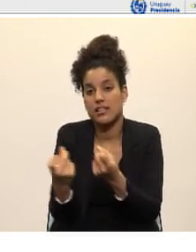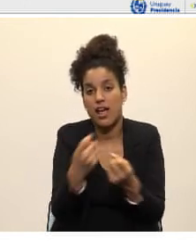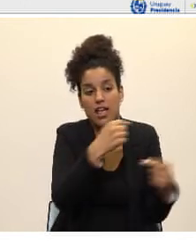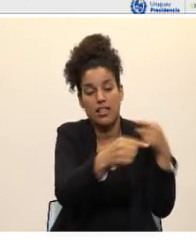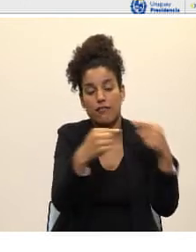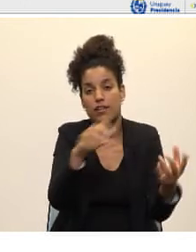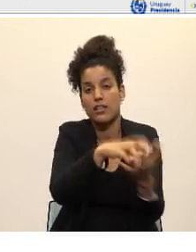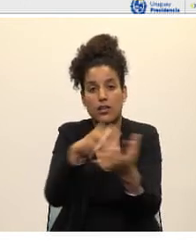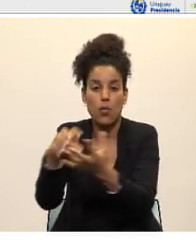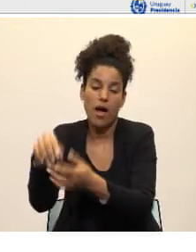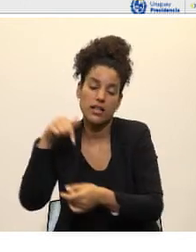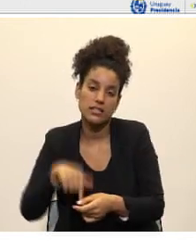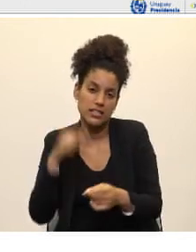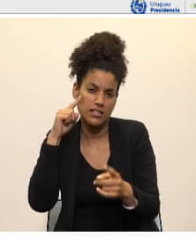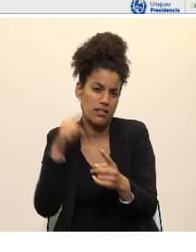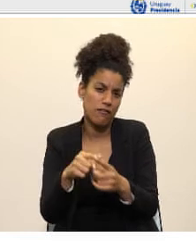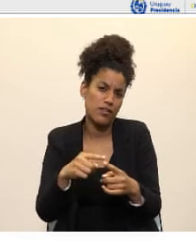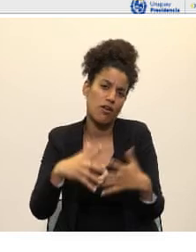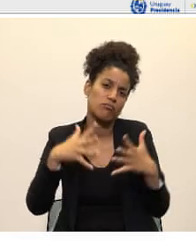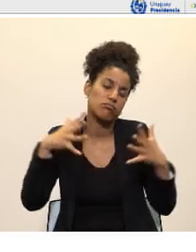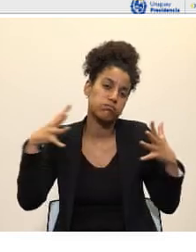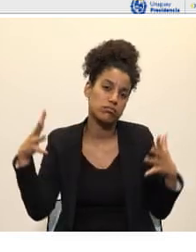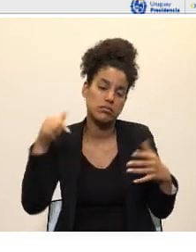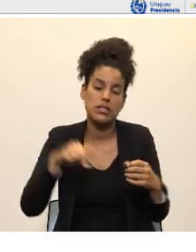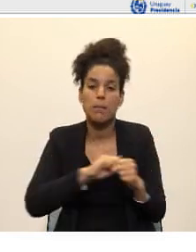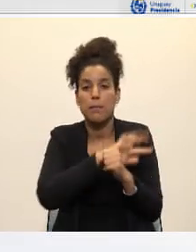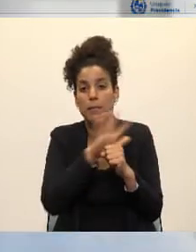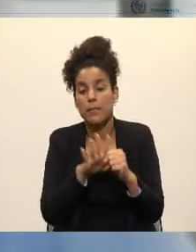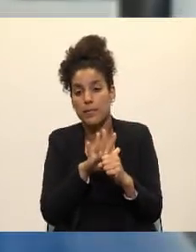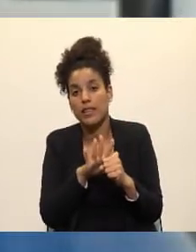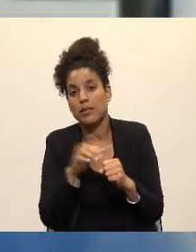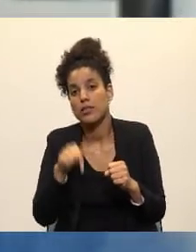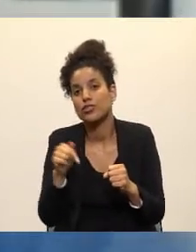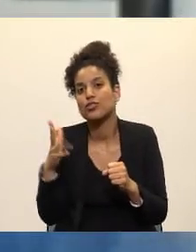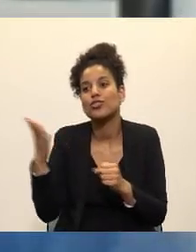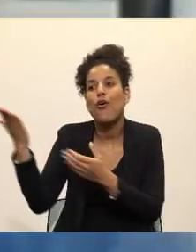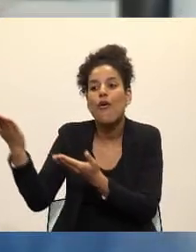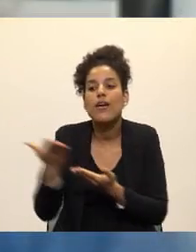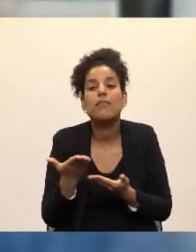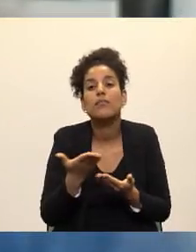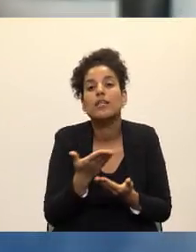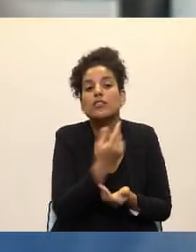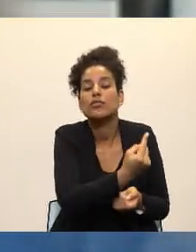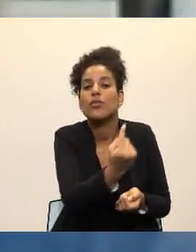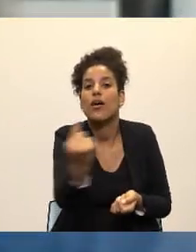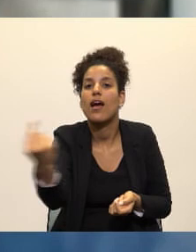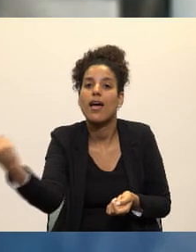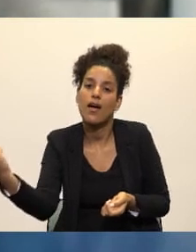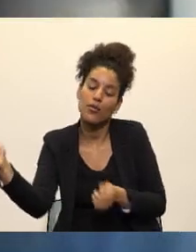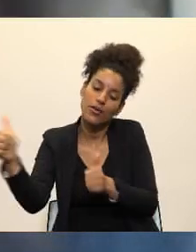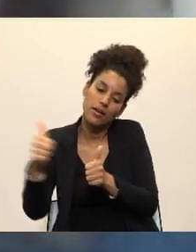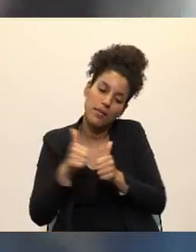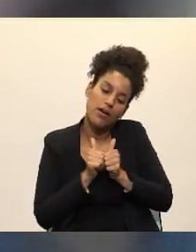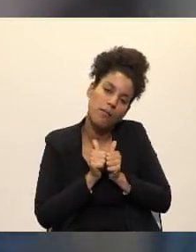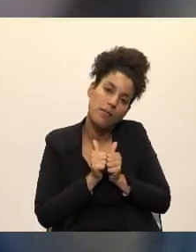desafío grande que hoy tenemos y que la pandemia nos puso en primer lugar y que invito a cada uno de ustedes a que me